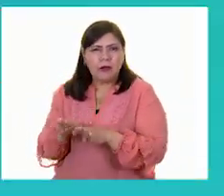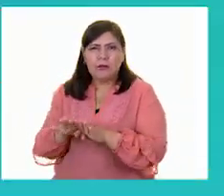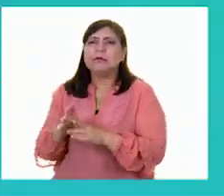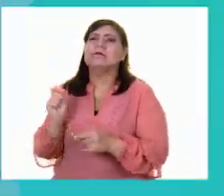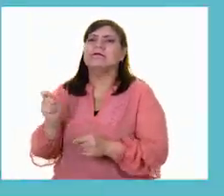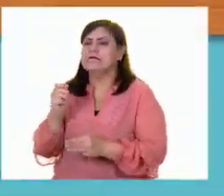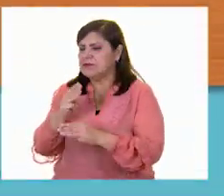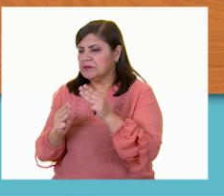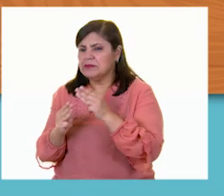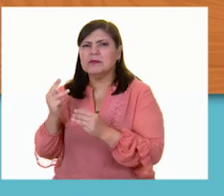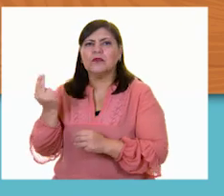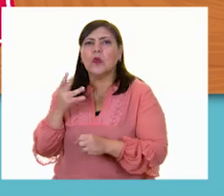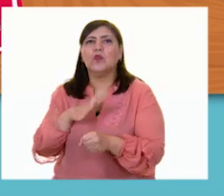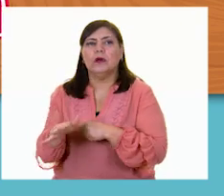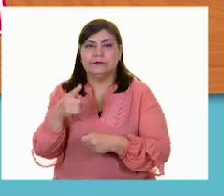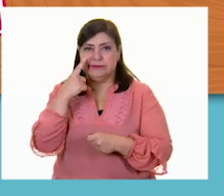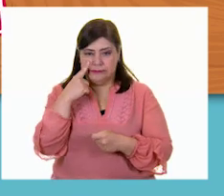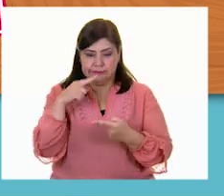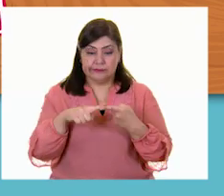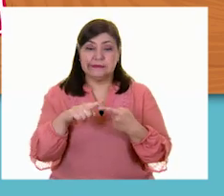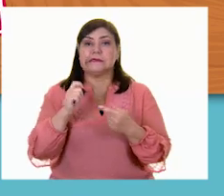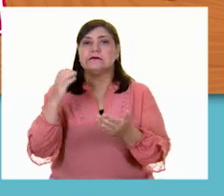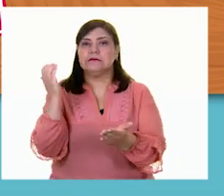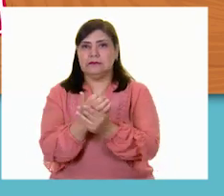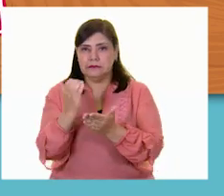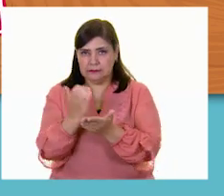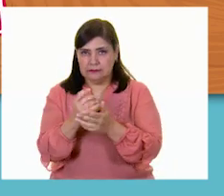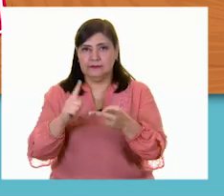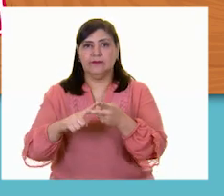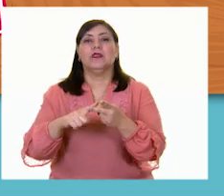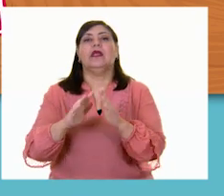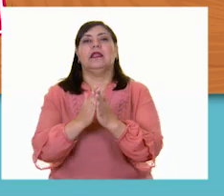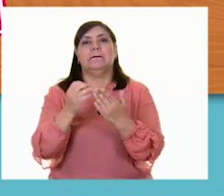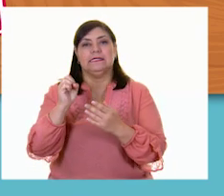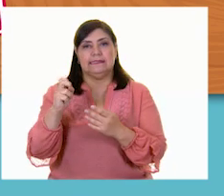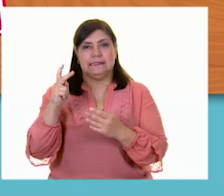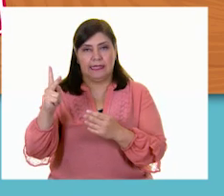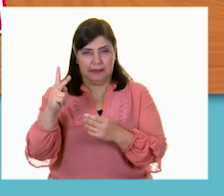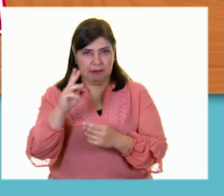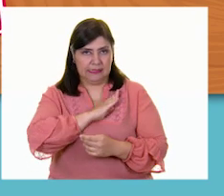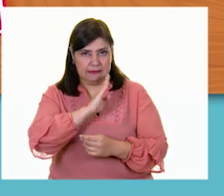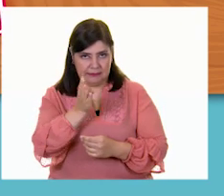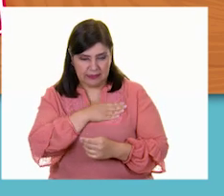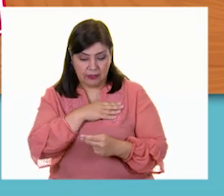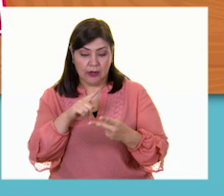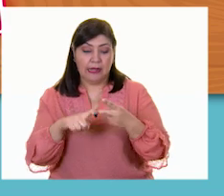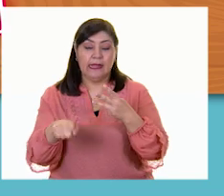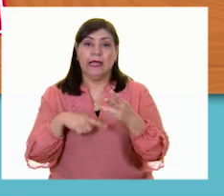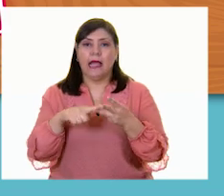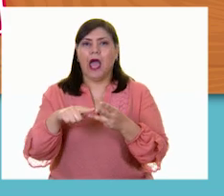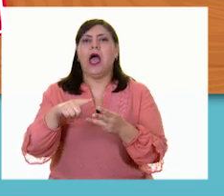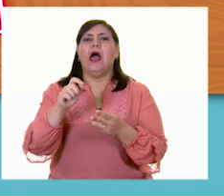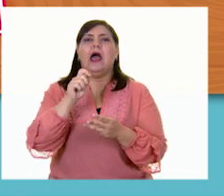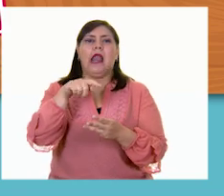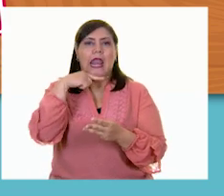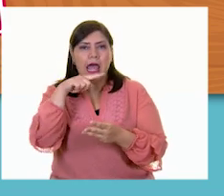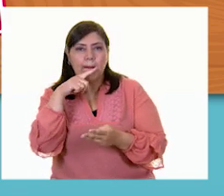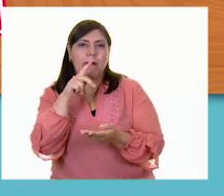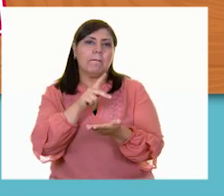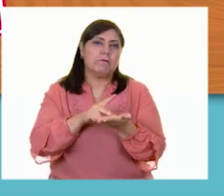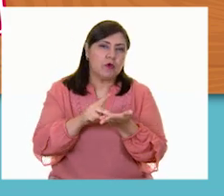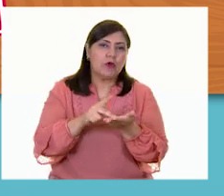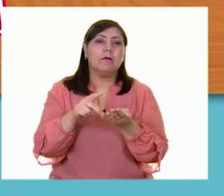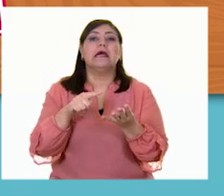necesitar? Vamos a necesitar tu cuaderno, libro de texto de español, algo con que anotar y, de ser posible,